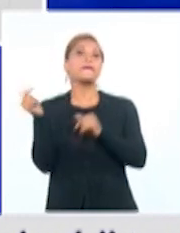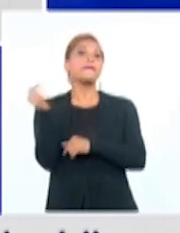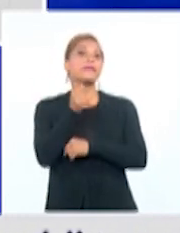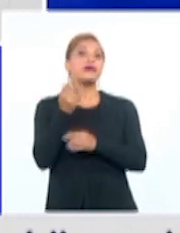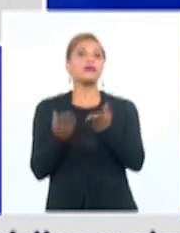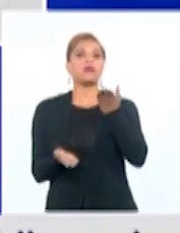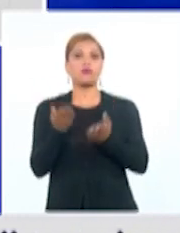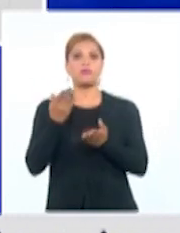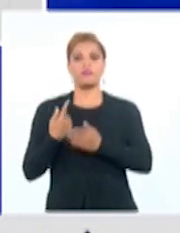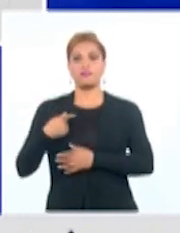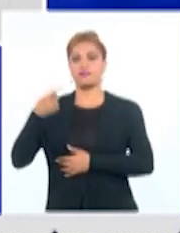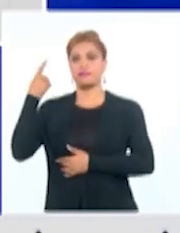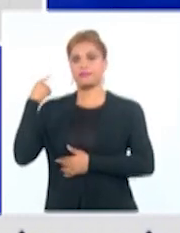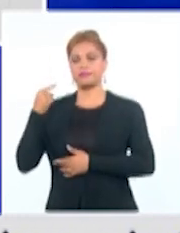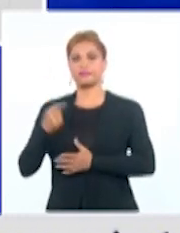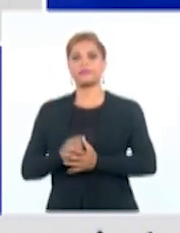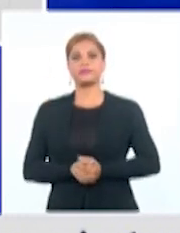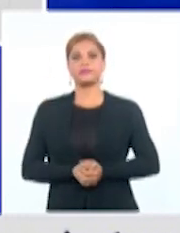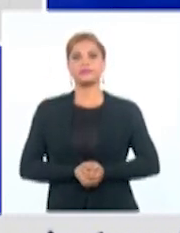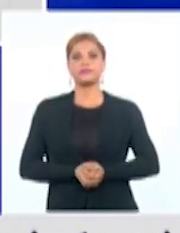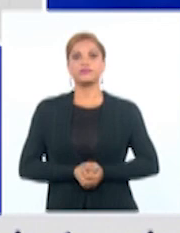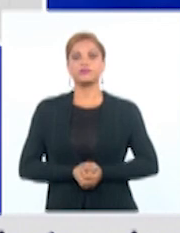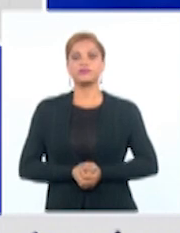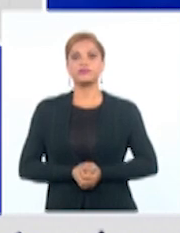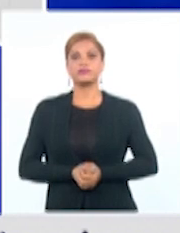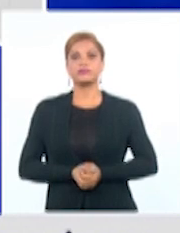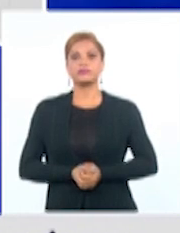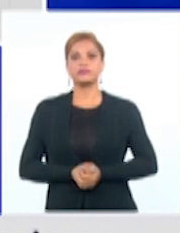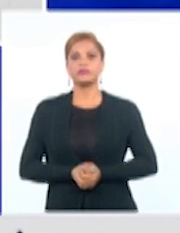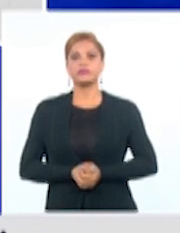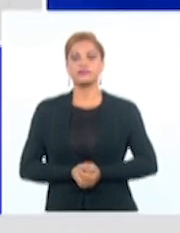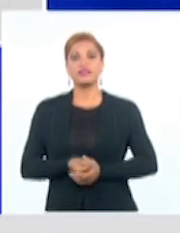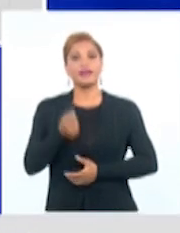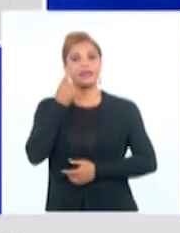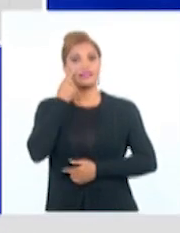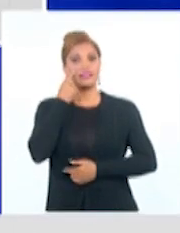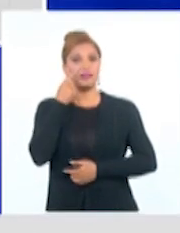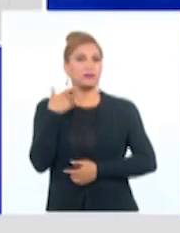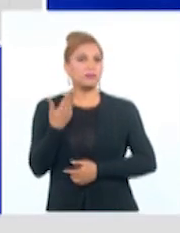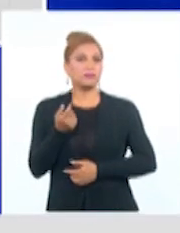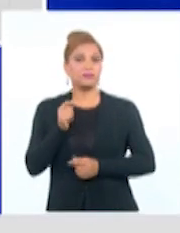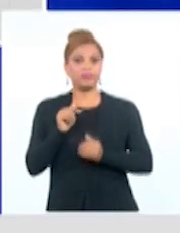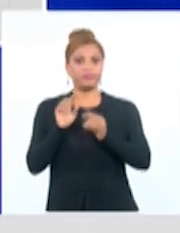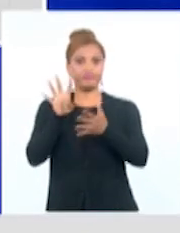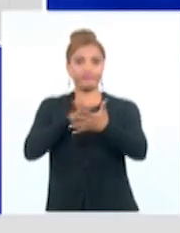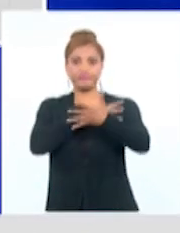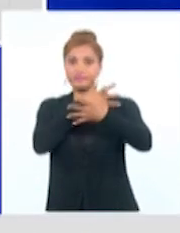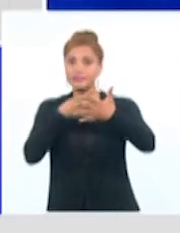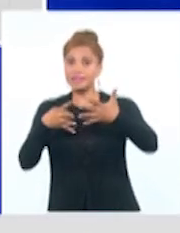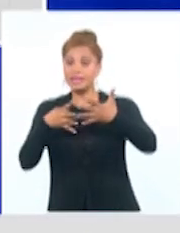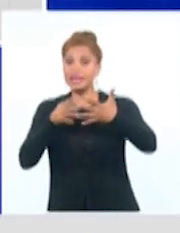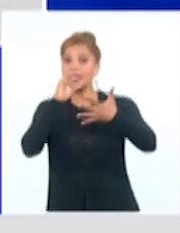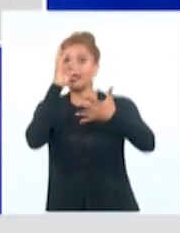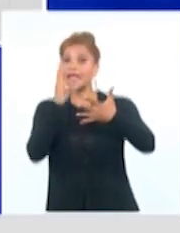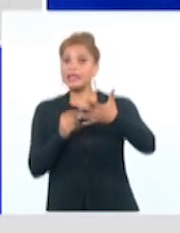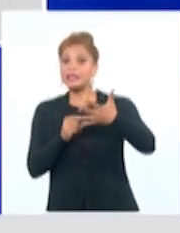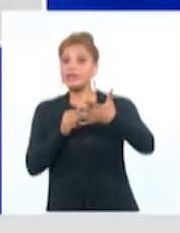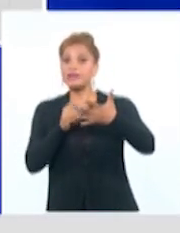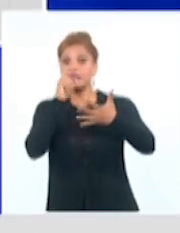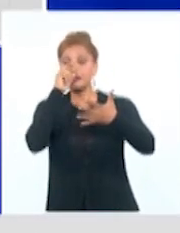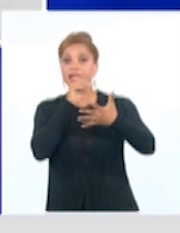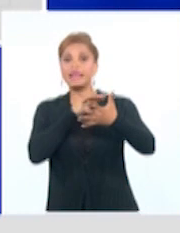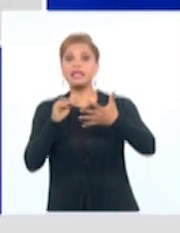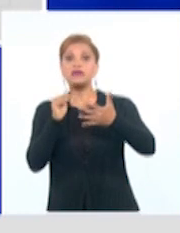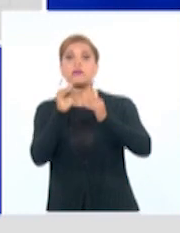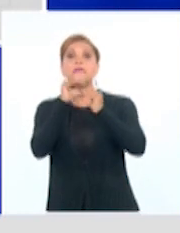se informaron en el día de ayer. Y se puede apreciar también que es la cifra de casos pediátricos más